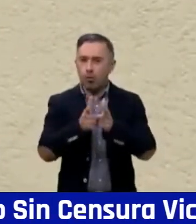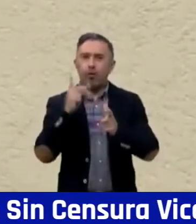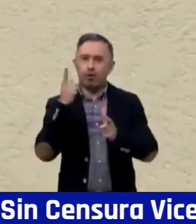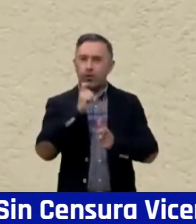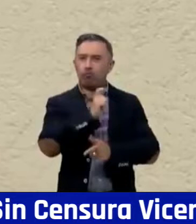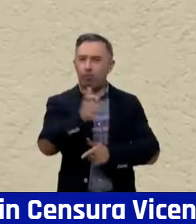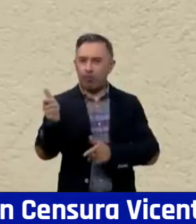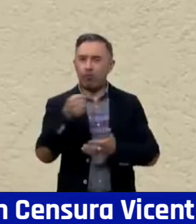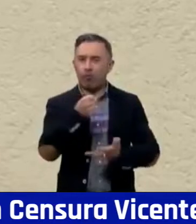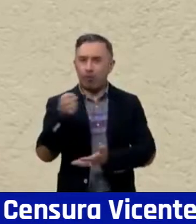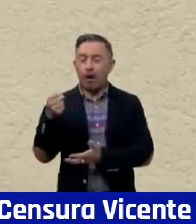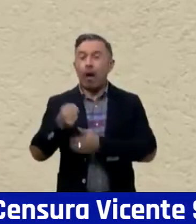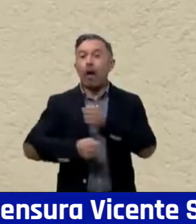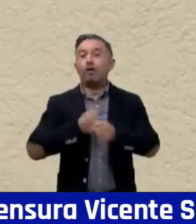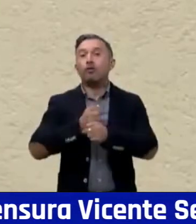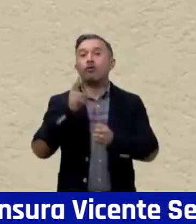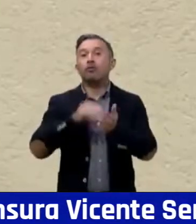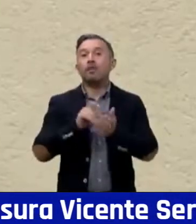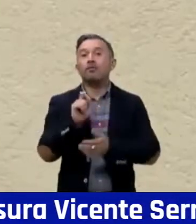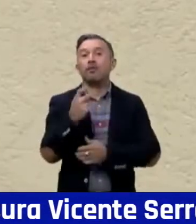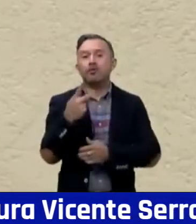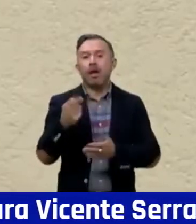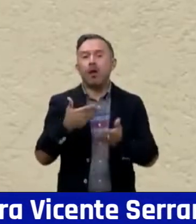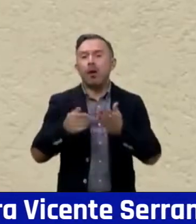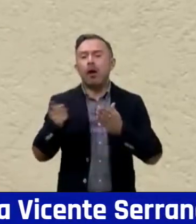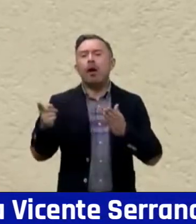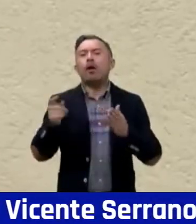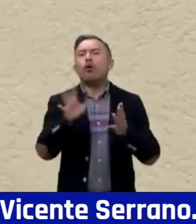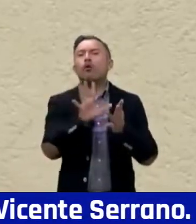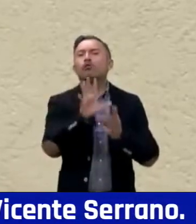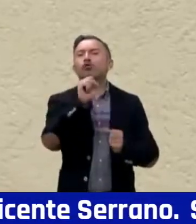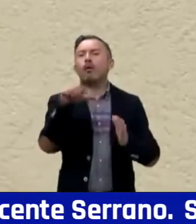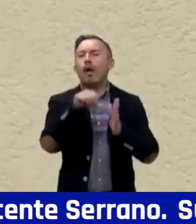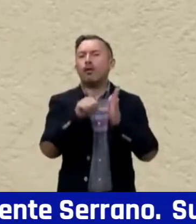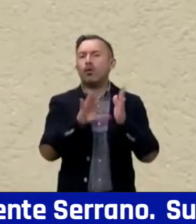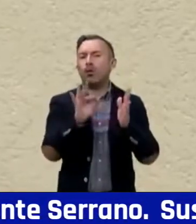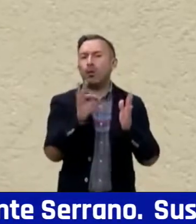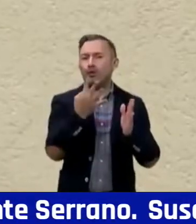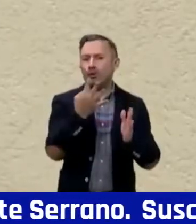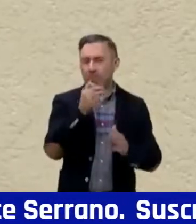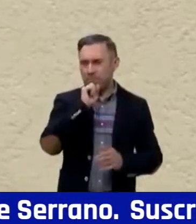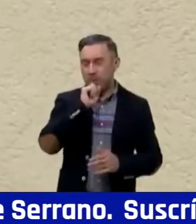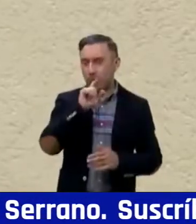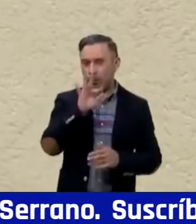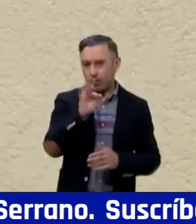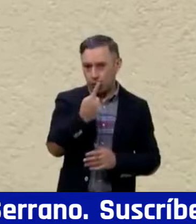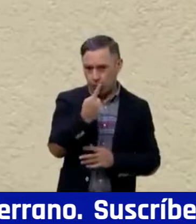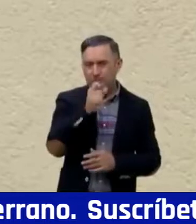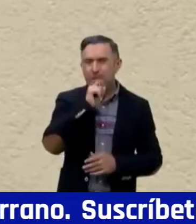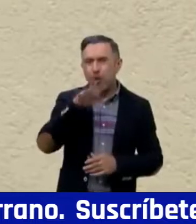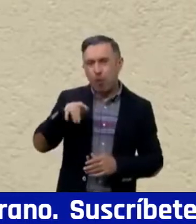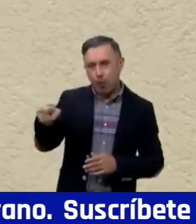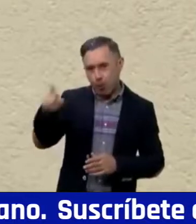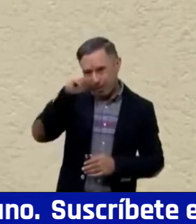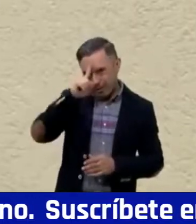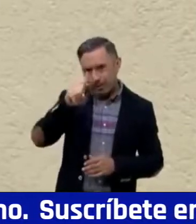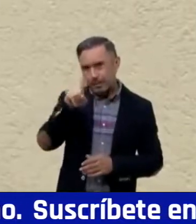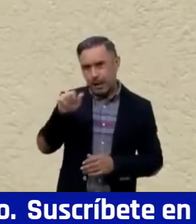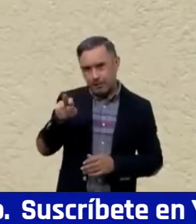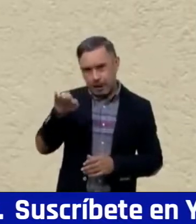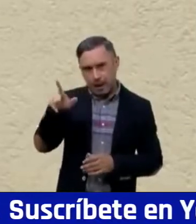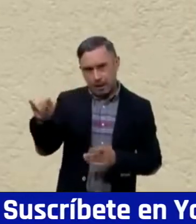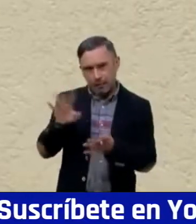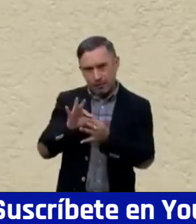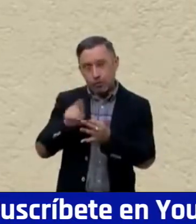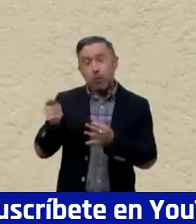al aplicar la fórmula dispuesta en el artículo 41 constitucional que ya señalaba la consejera Zavala, el monto total de prerrogativas